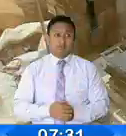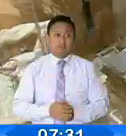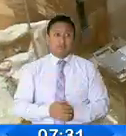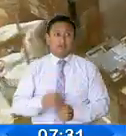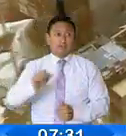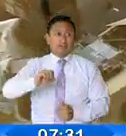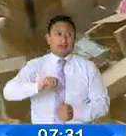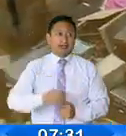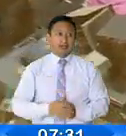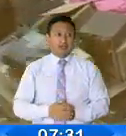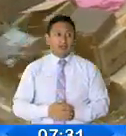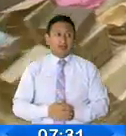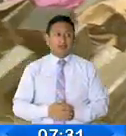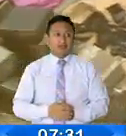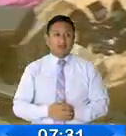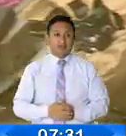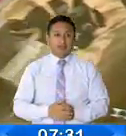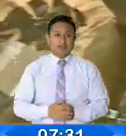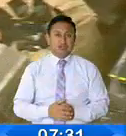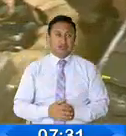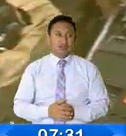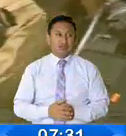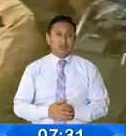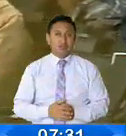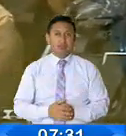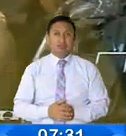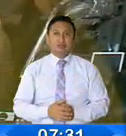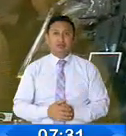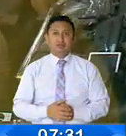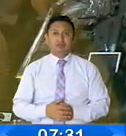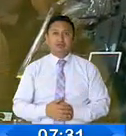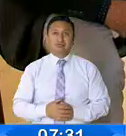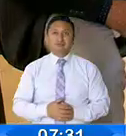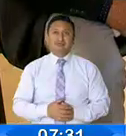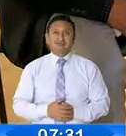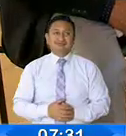Conózcalo en nuestra siguiente entrega. Informó Mauricio Sánchez.